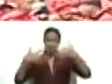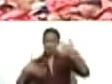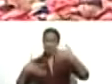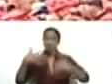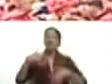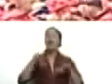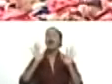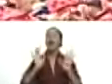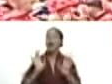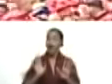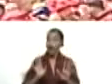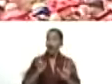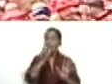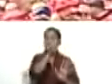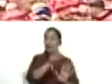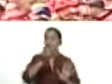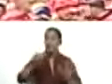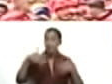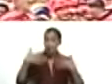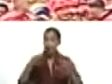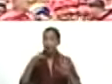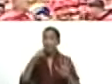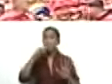Apellidos, apellidos, apellidos.